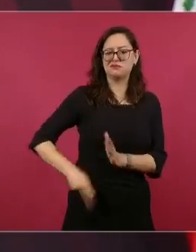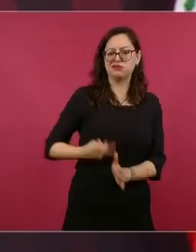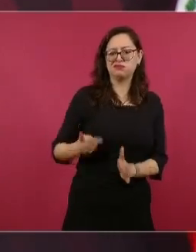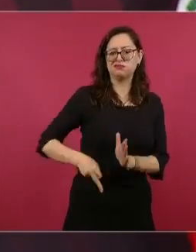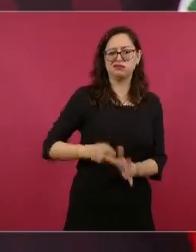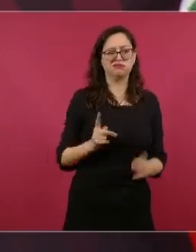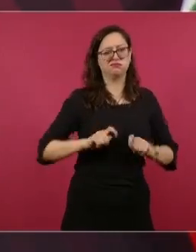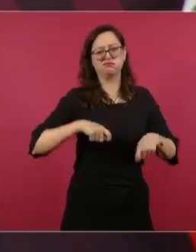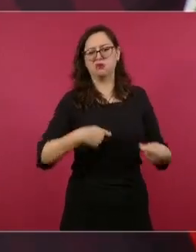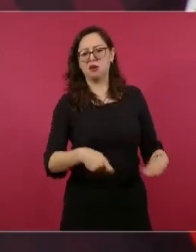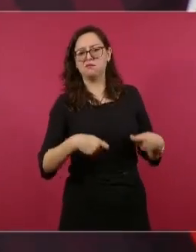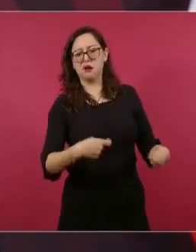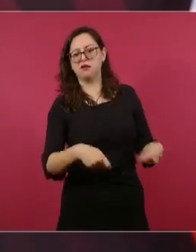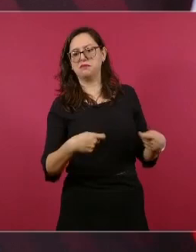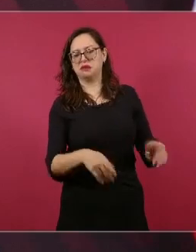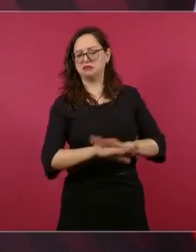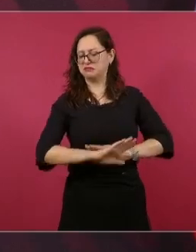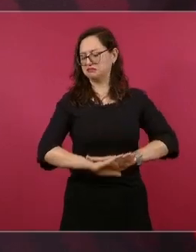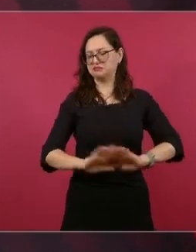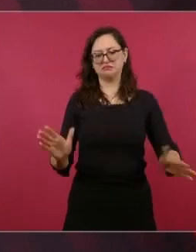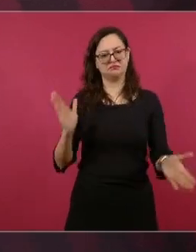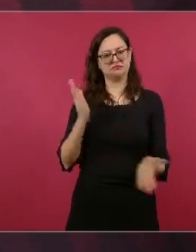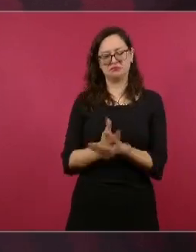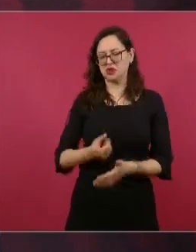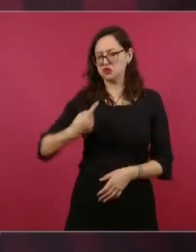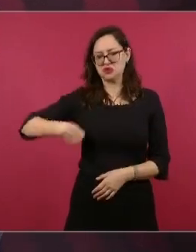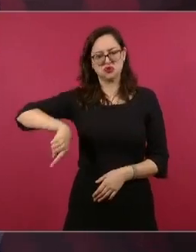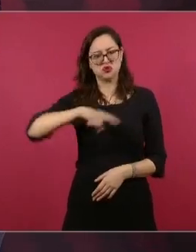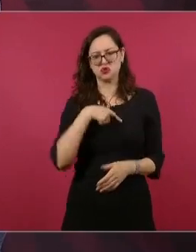periodo neoliberal, estamos hablando de